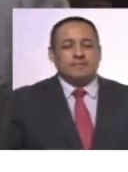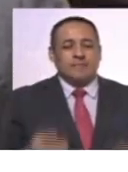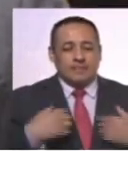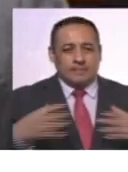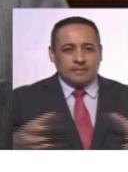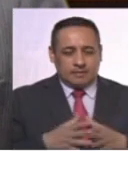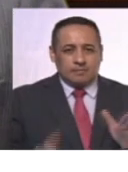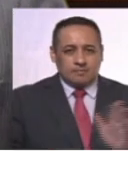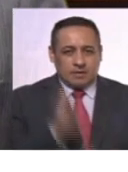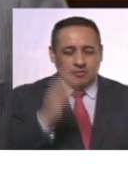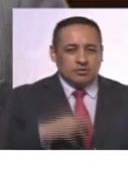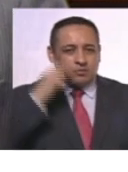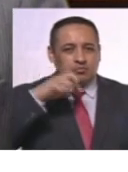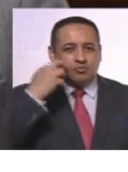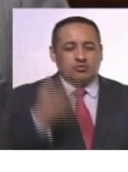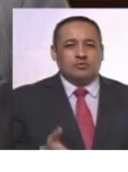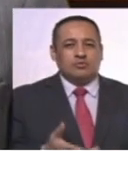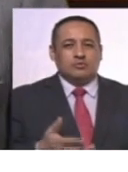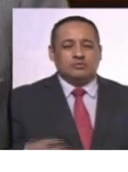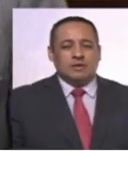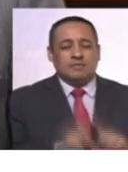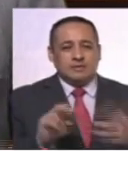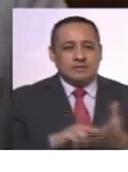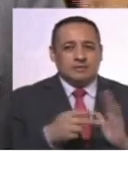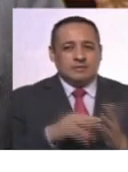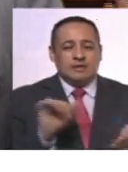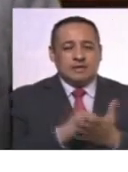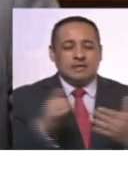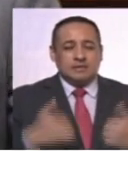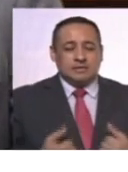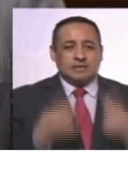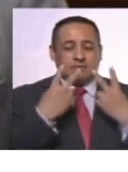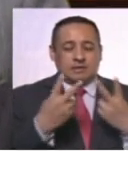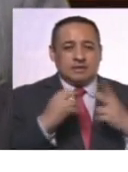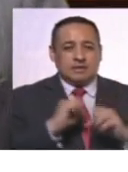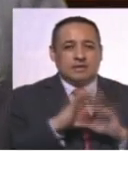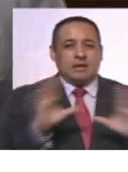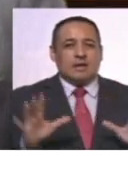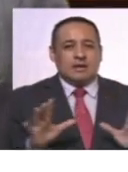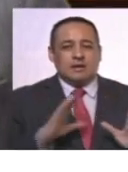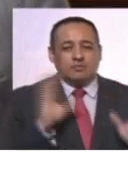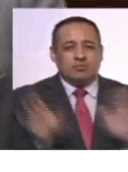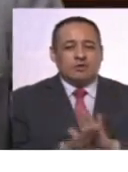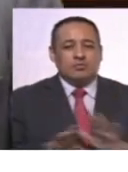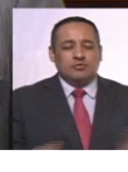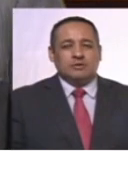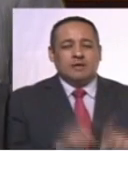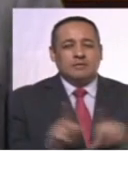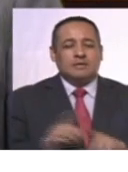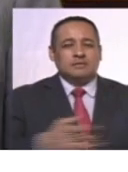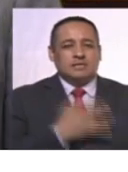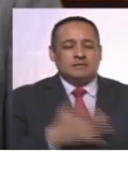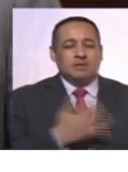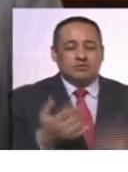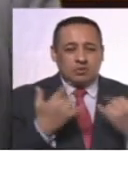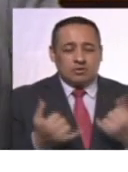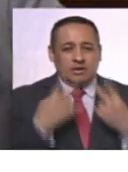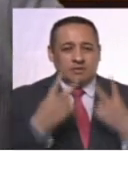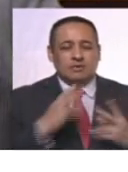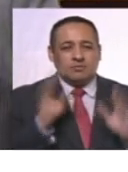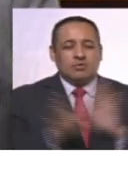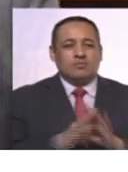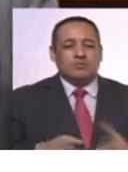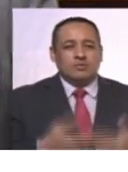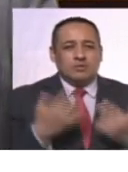Vamos a Puno. Para que ustedes tengan una percepción clara de cuál es el sentimiento en este momento. Por supuesto que